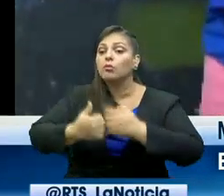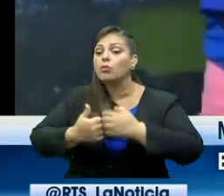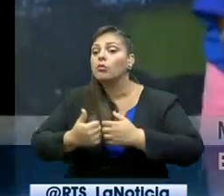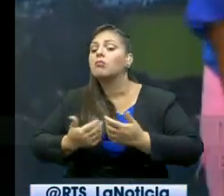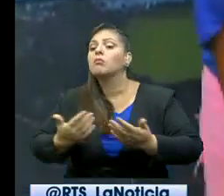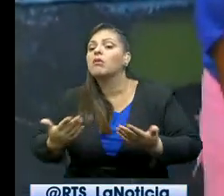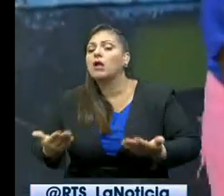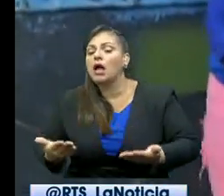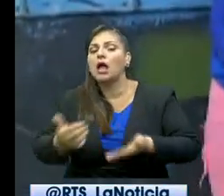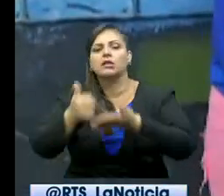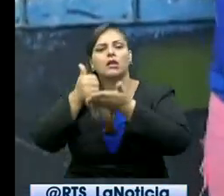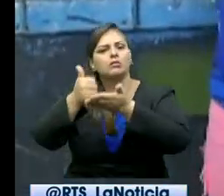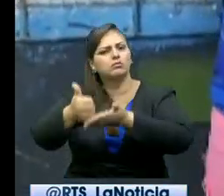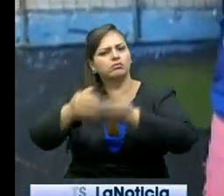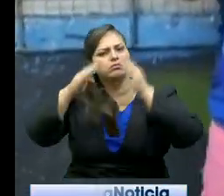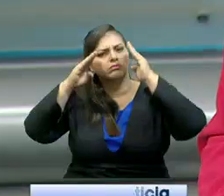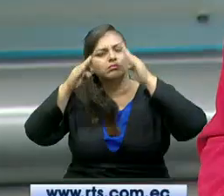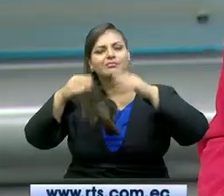Informó Marcela Maquilón.